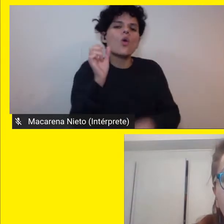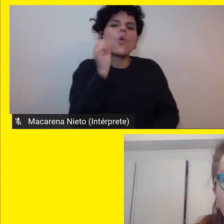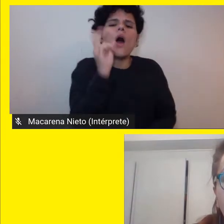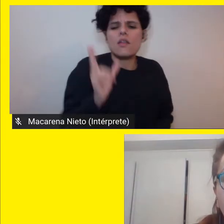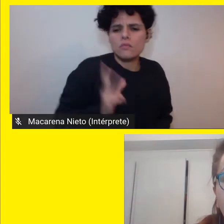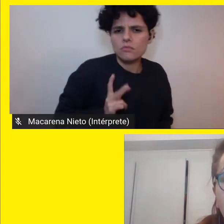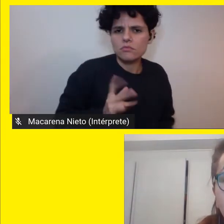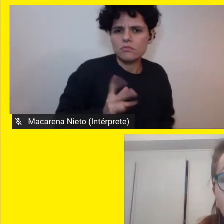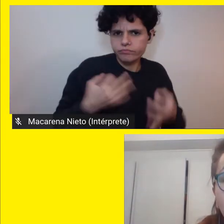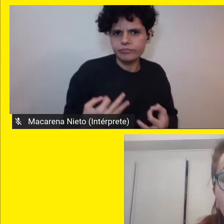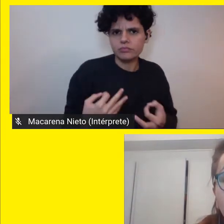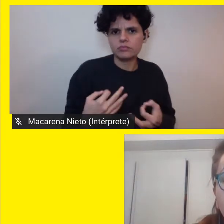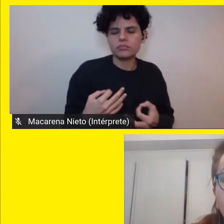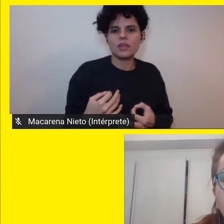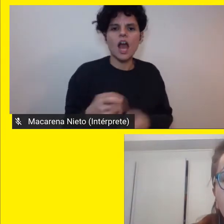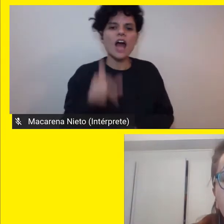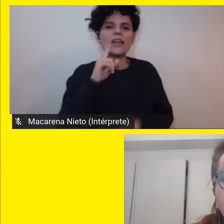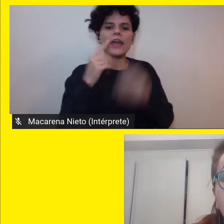responde.